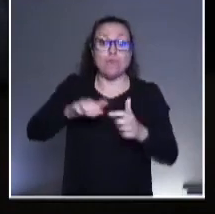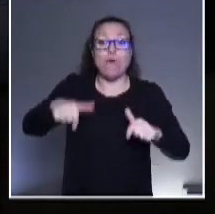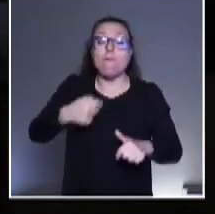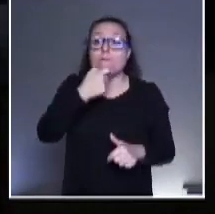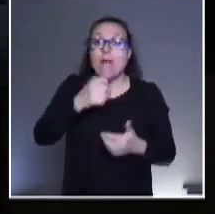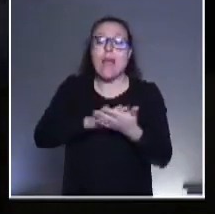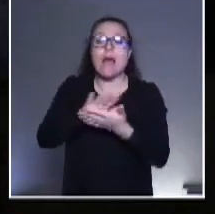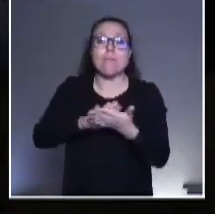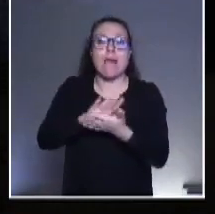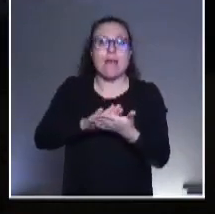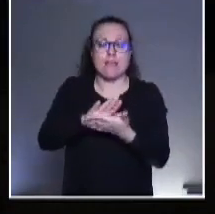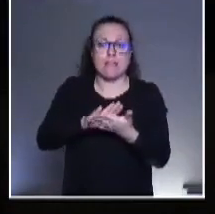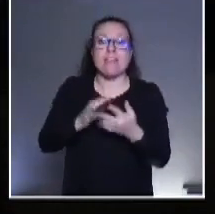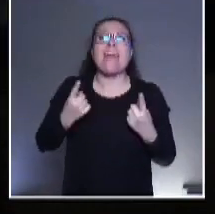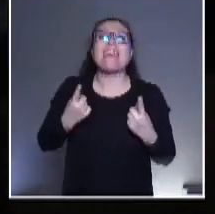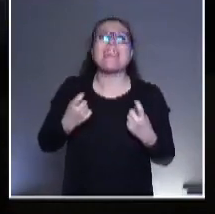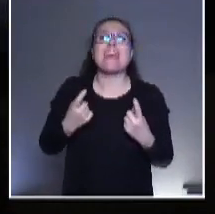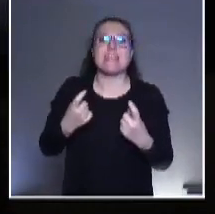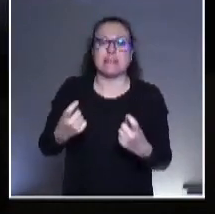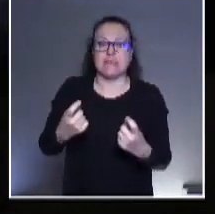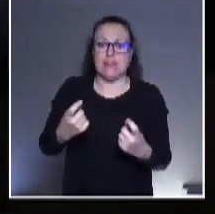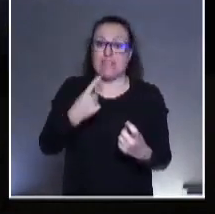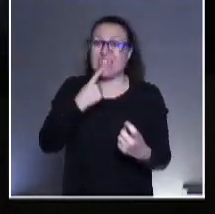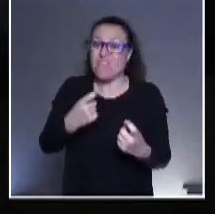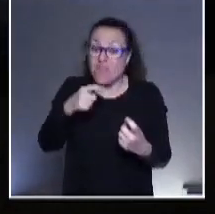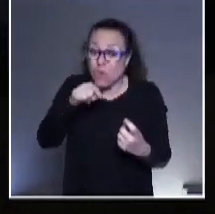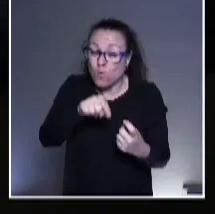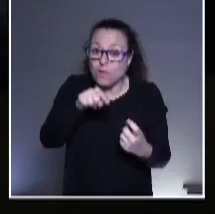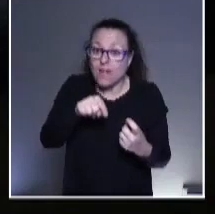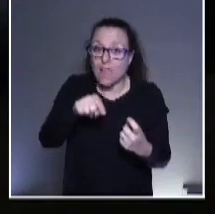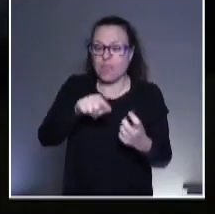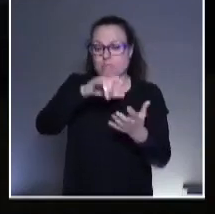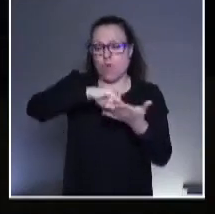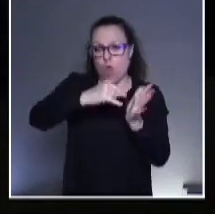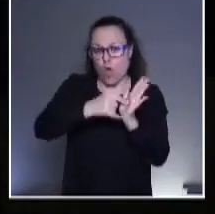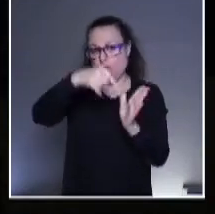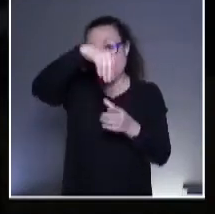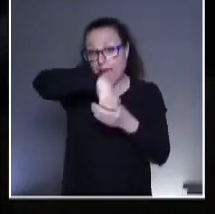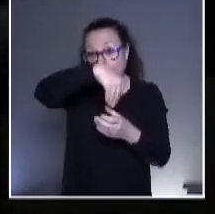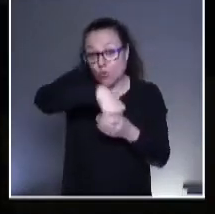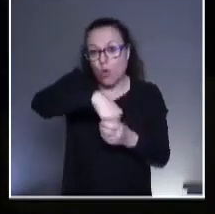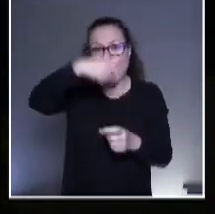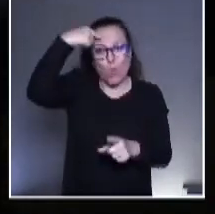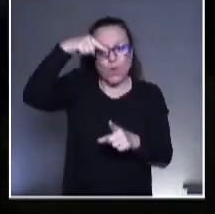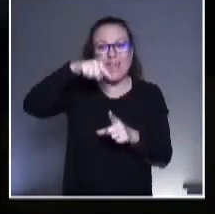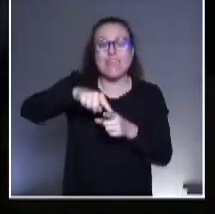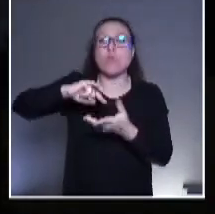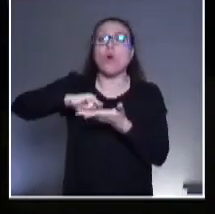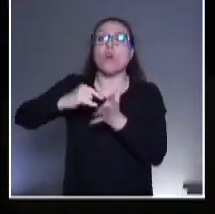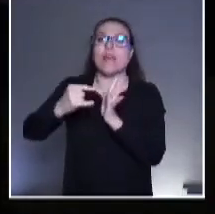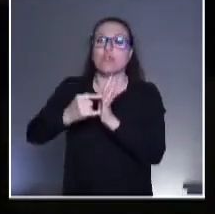hablar precisamente es de la necesaria complejidad que ha de reunir un proyecto y un equipo que aspire a resolver de